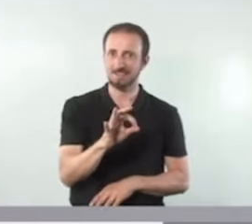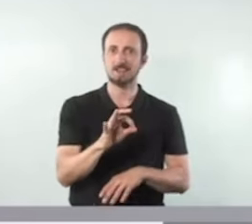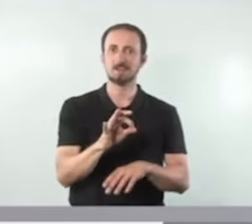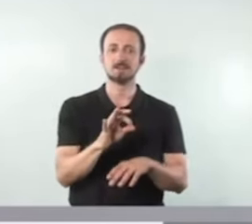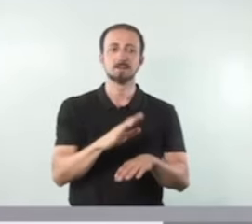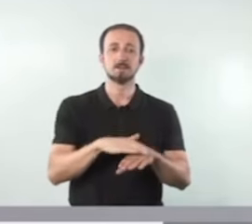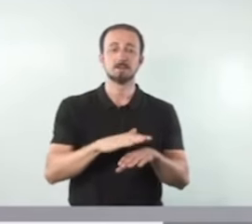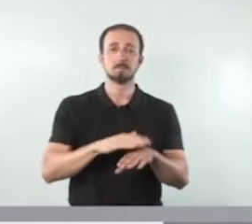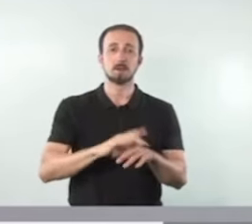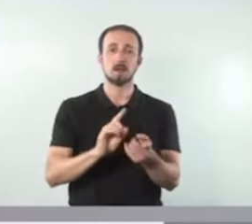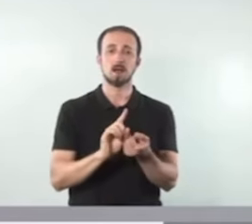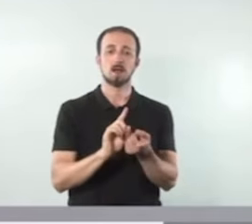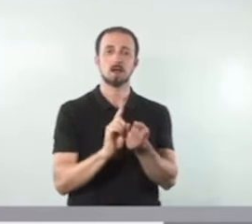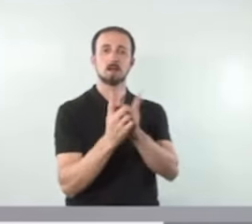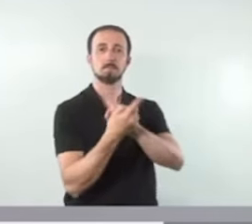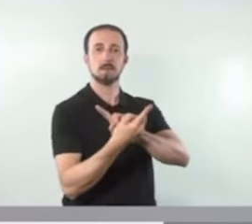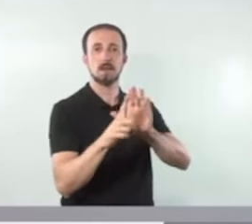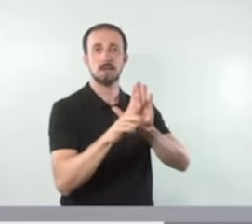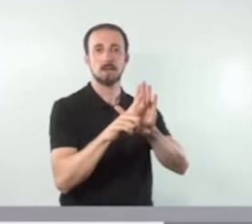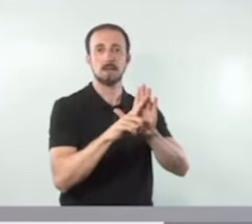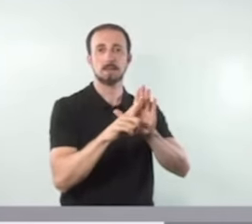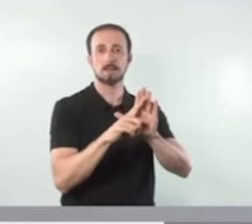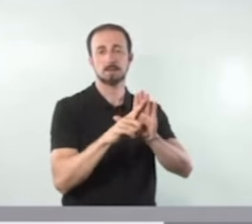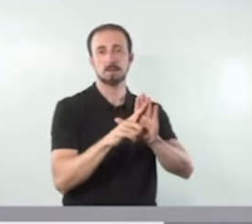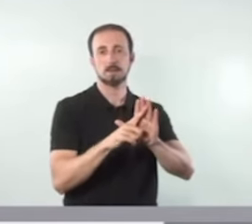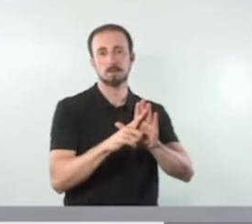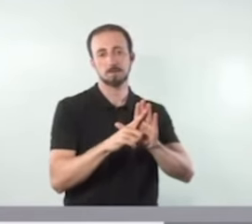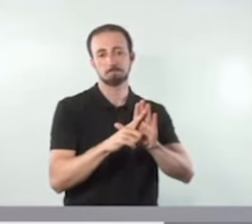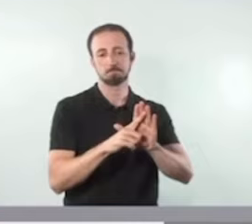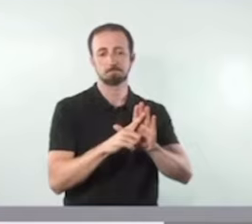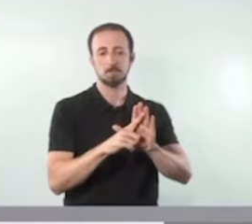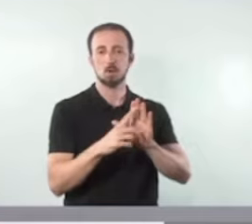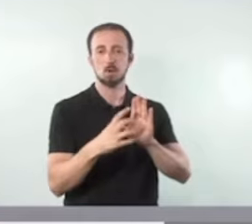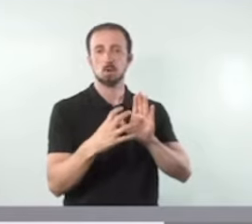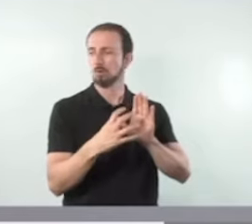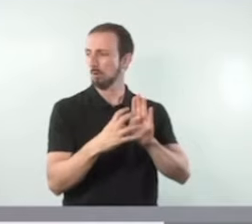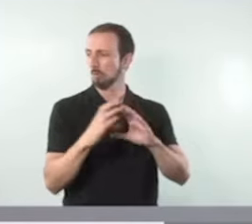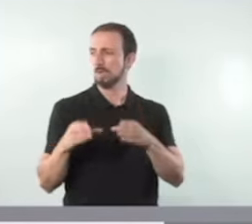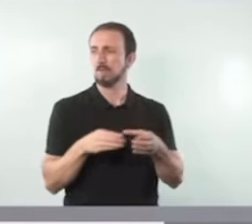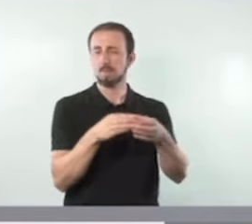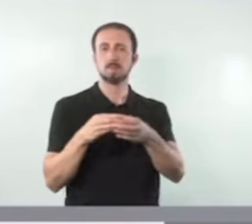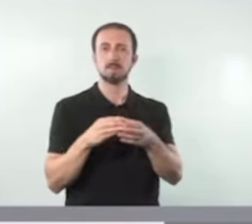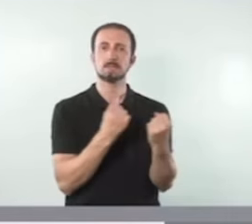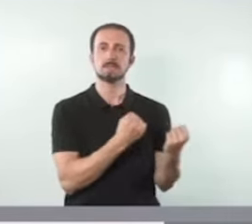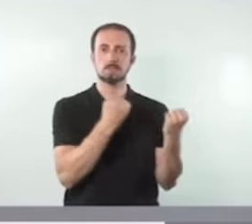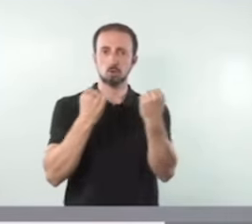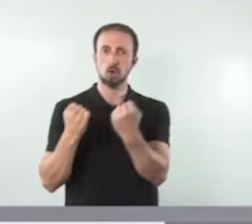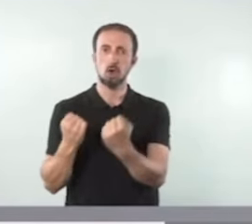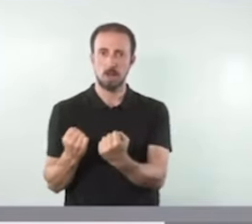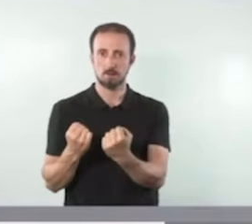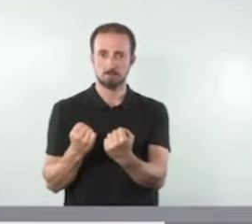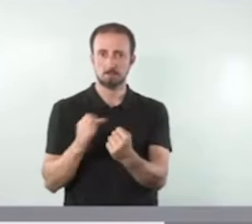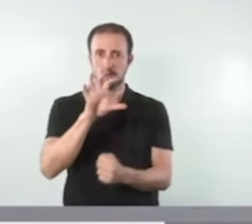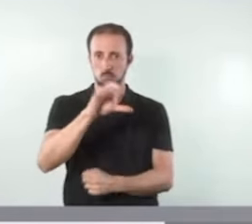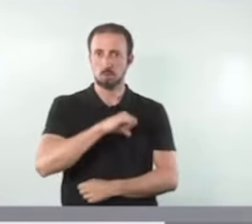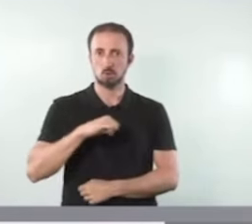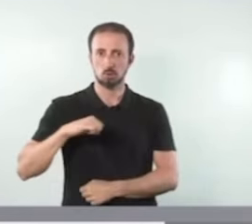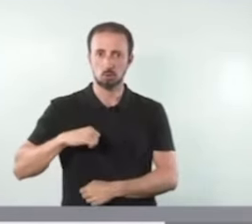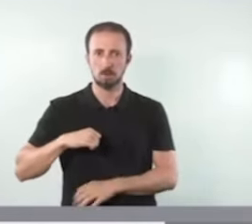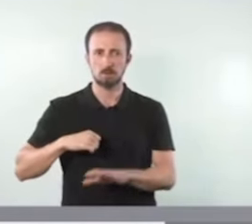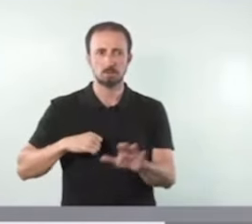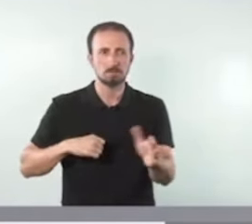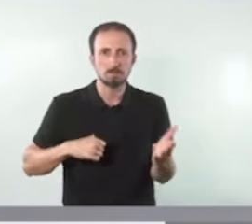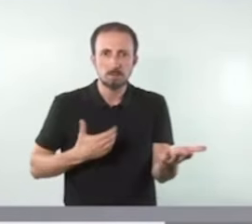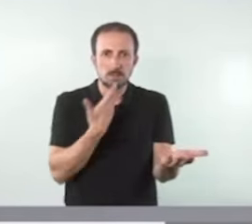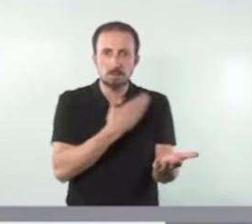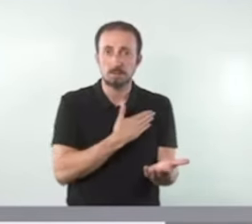comunidad Autónoma Por qué no tienen ustedes en cuenta la ley que hemos presentado desde podemos se lo estamos poniendo fácil si usted quiere de